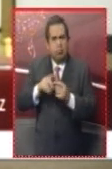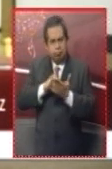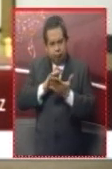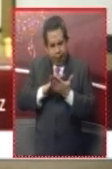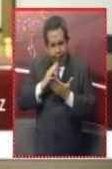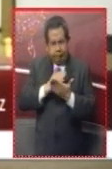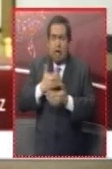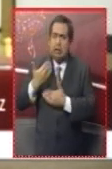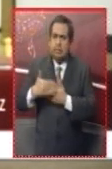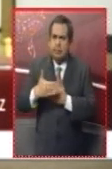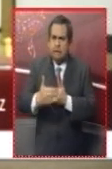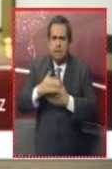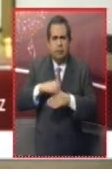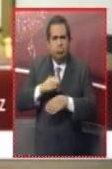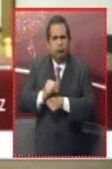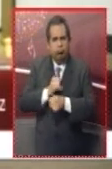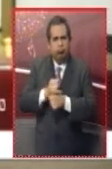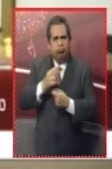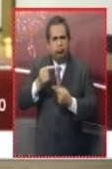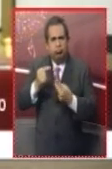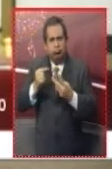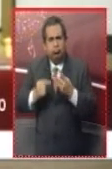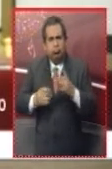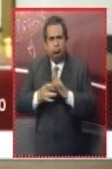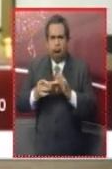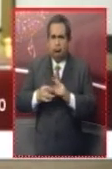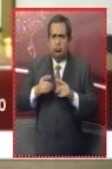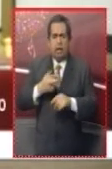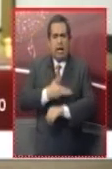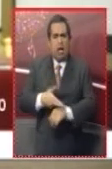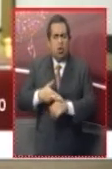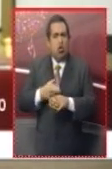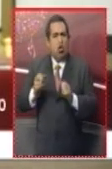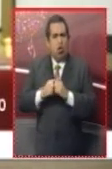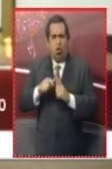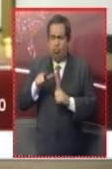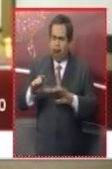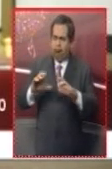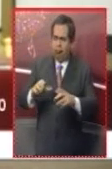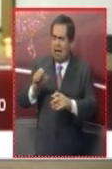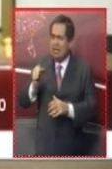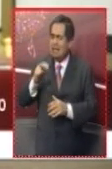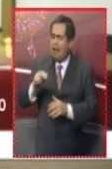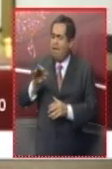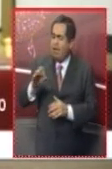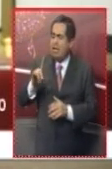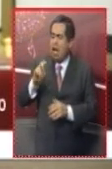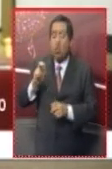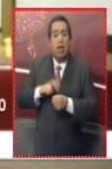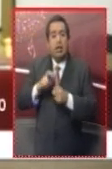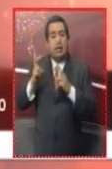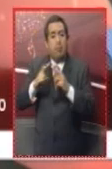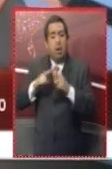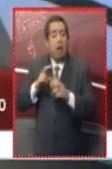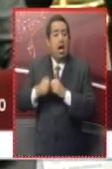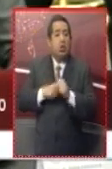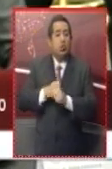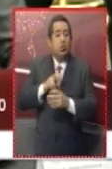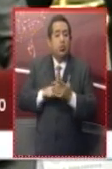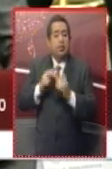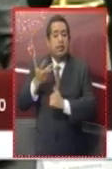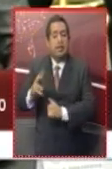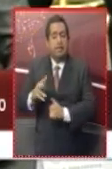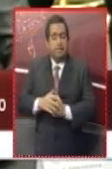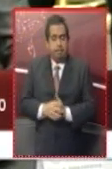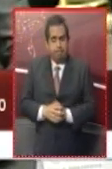de los expedientes e investigaciones judiciales relacionados con la masacre de San Fernando, Tamaulipas, en 2010.